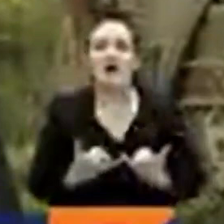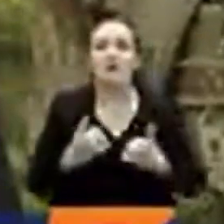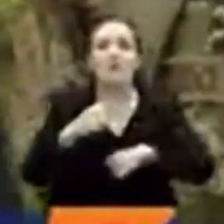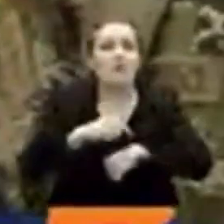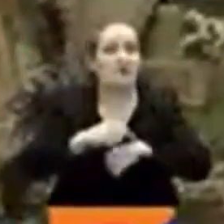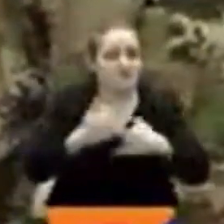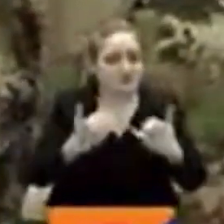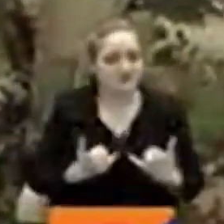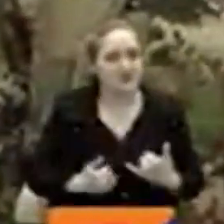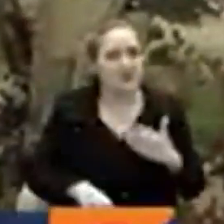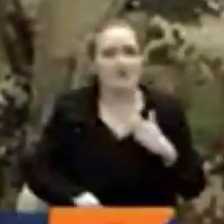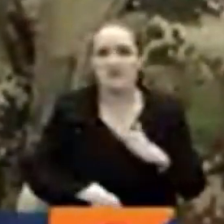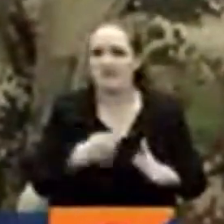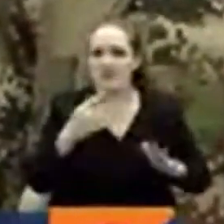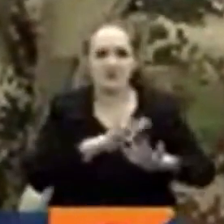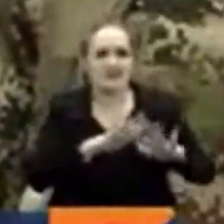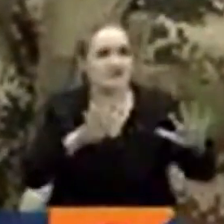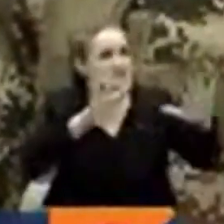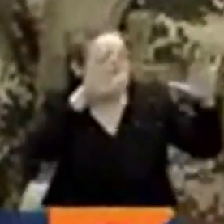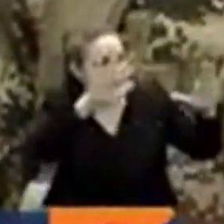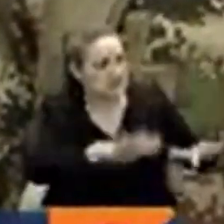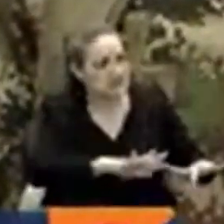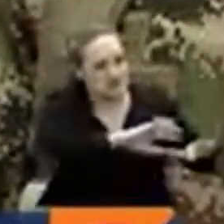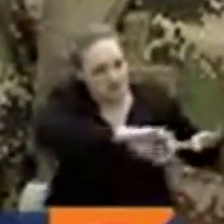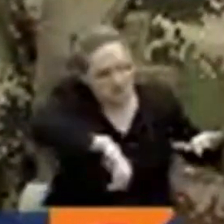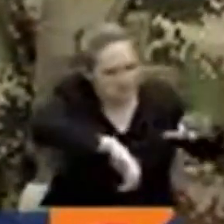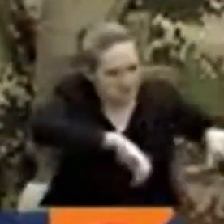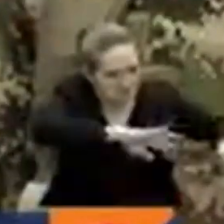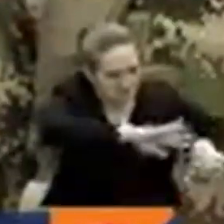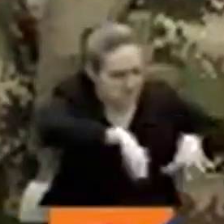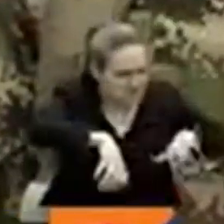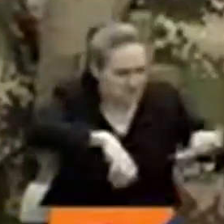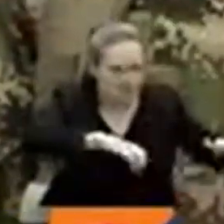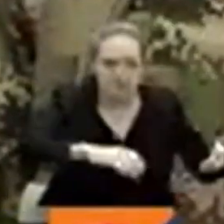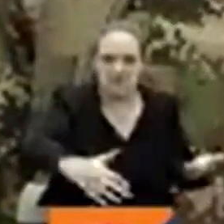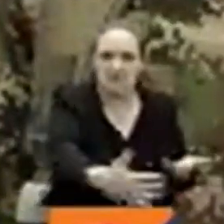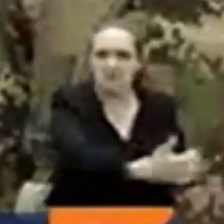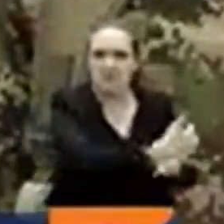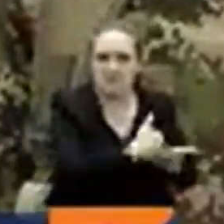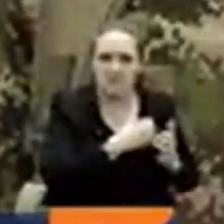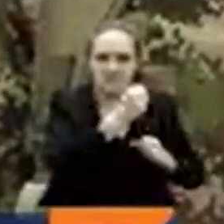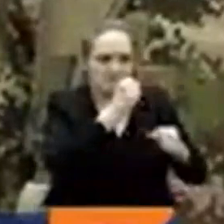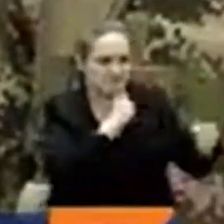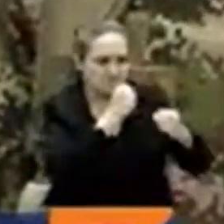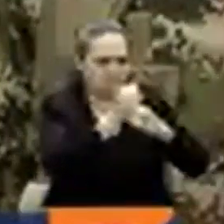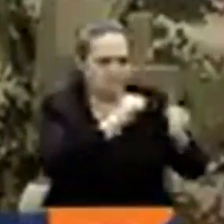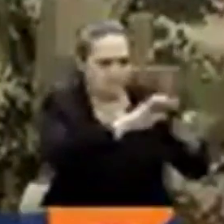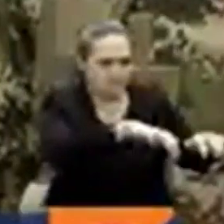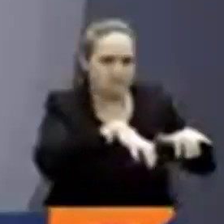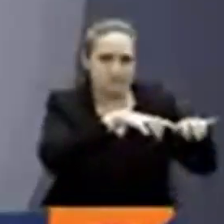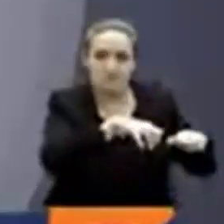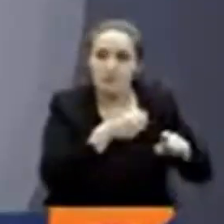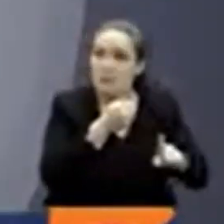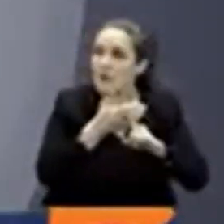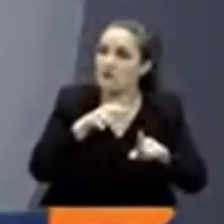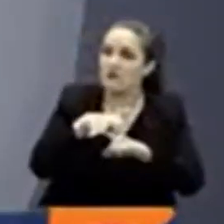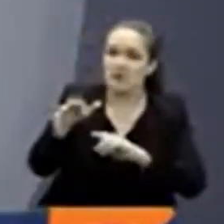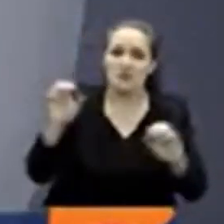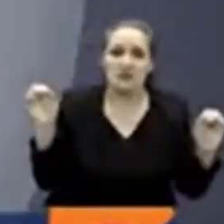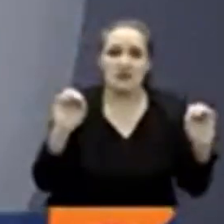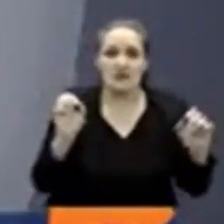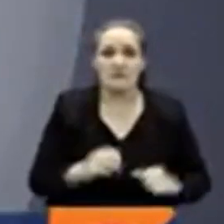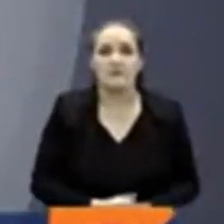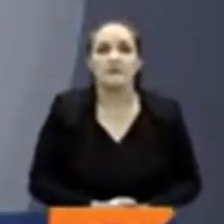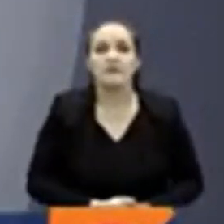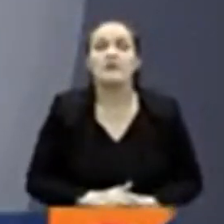manera satisfactoria, ya lo que quedan son rezagos que básicamente se harán desde la maquinaria pesada, que no tendrá ningún impacto. El inmueble